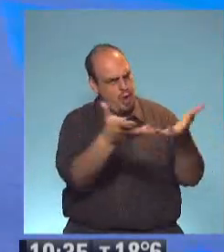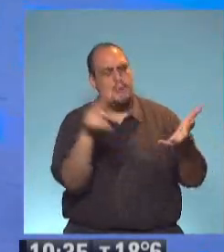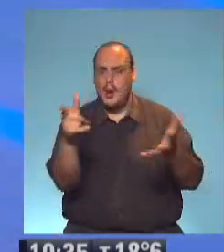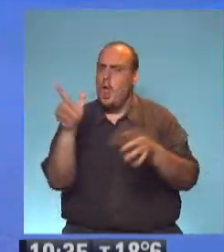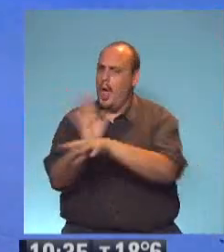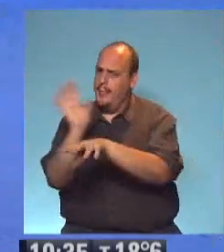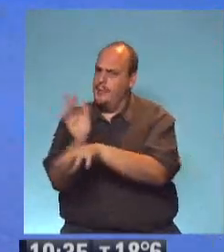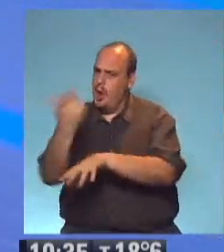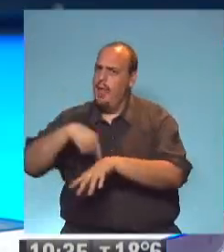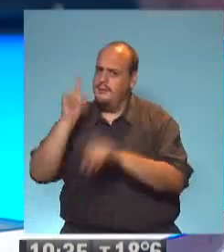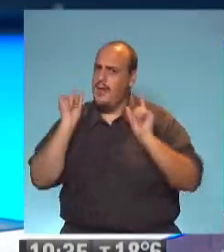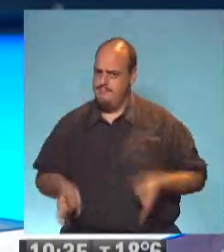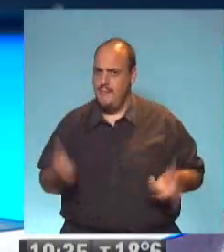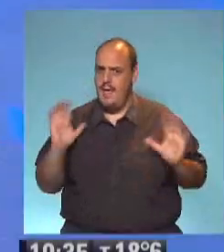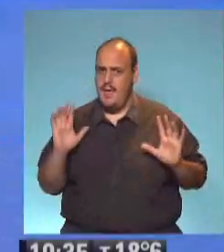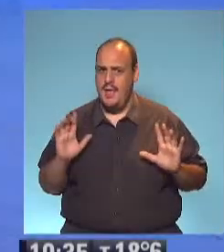lo nuestro.